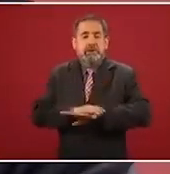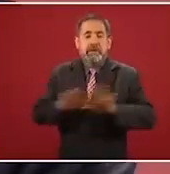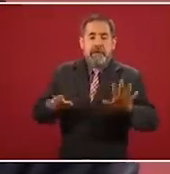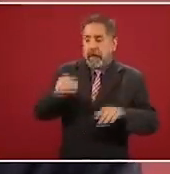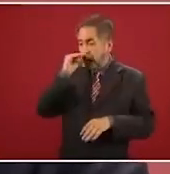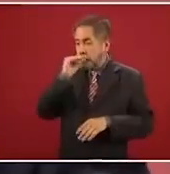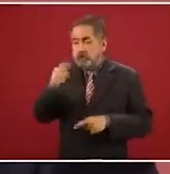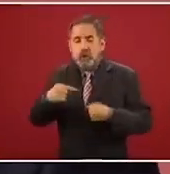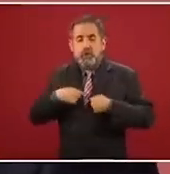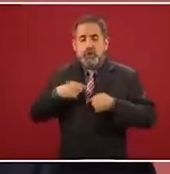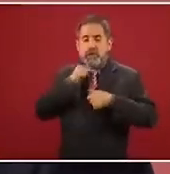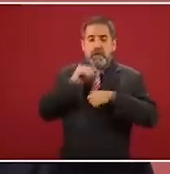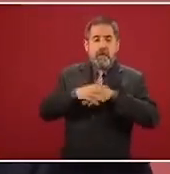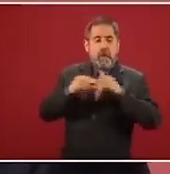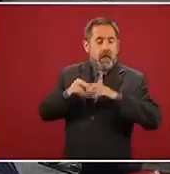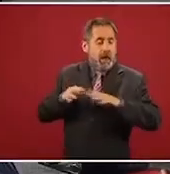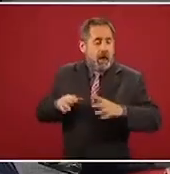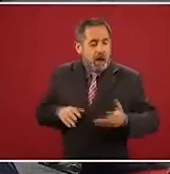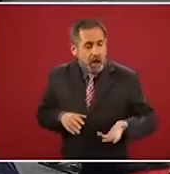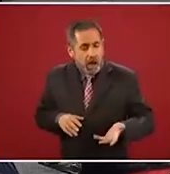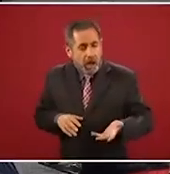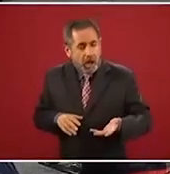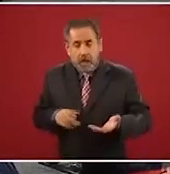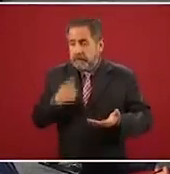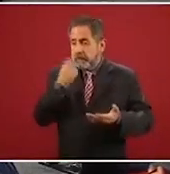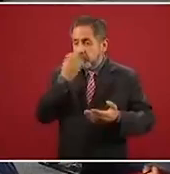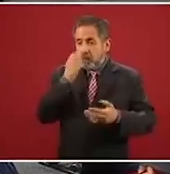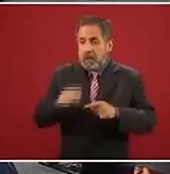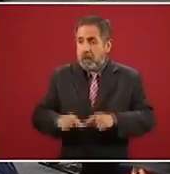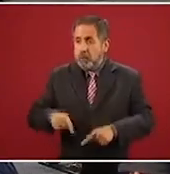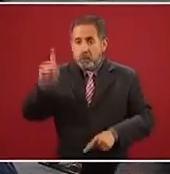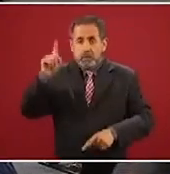gratuita en todos los niveles de escolaridad.